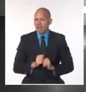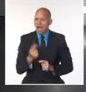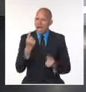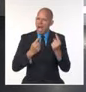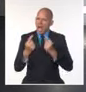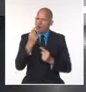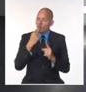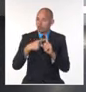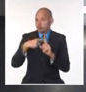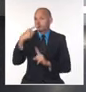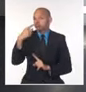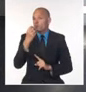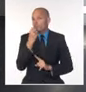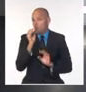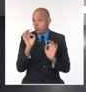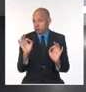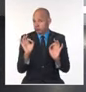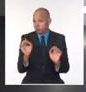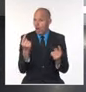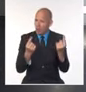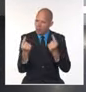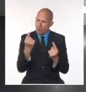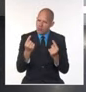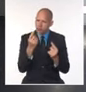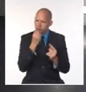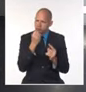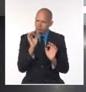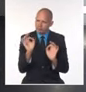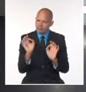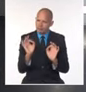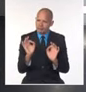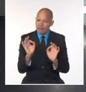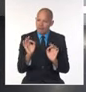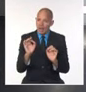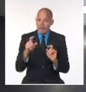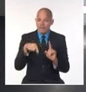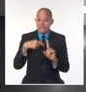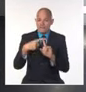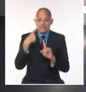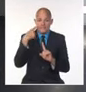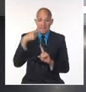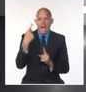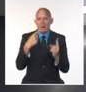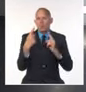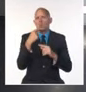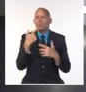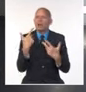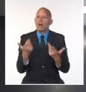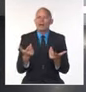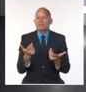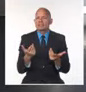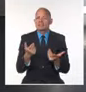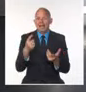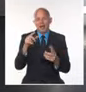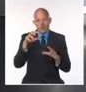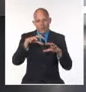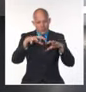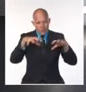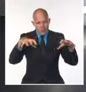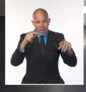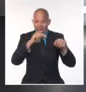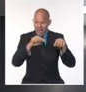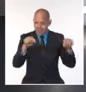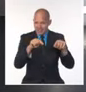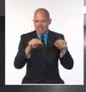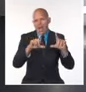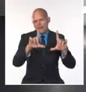superiores en algunas localidades del interior y las máximas pudieran ser inferiores en los lugares donde persistan los nublados y las